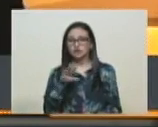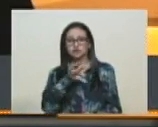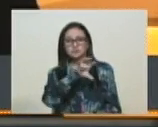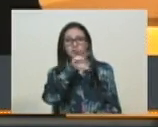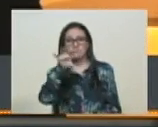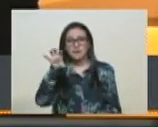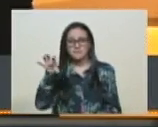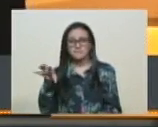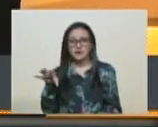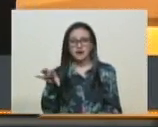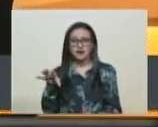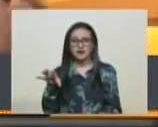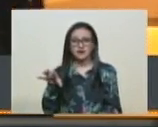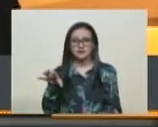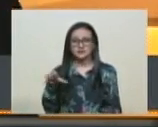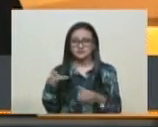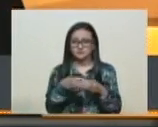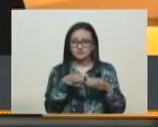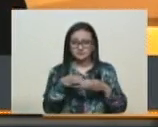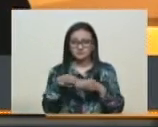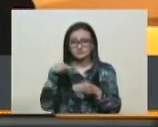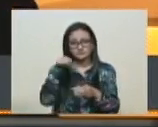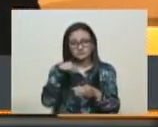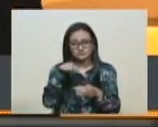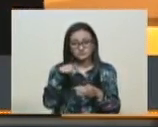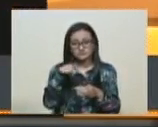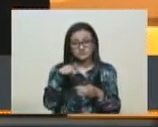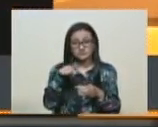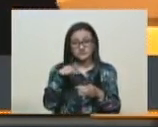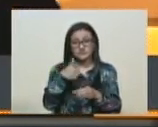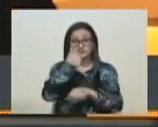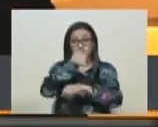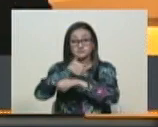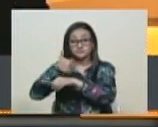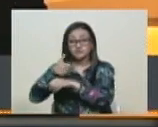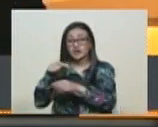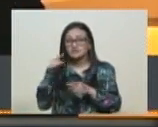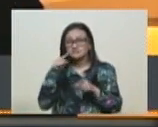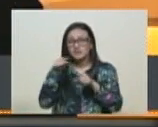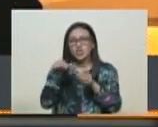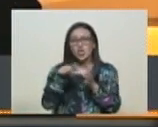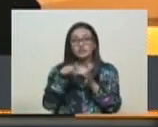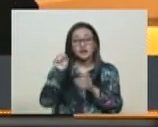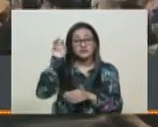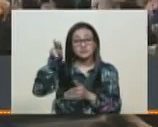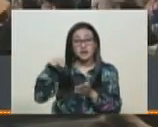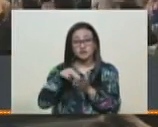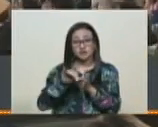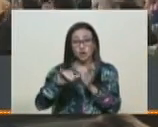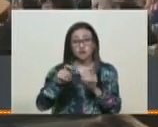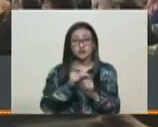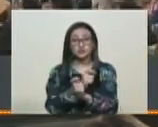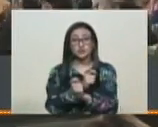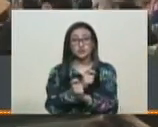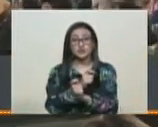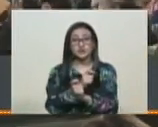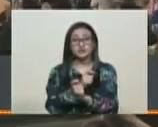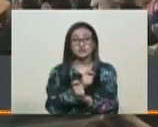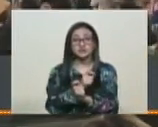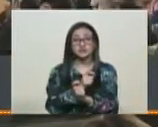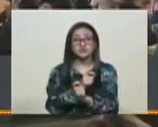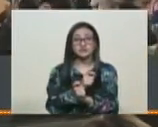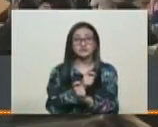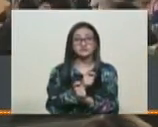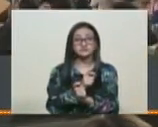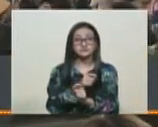activos de la sociedad venezolana representados en la Asamblea Constituyente, que son los sectores vivos